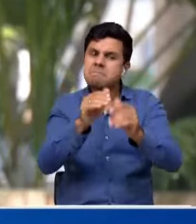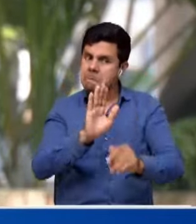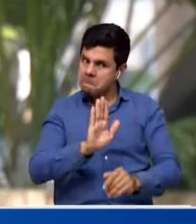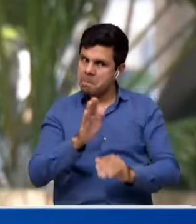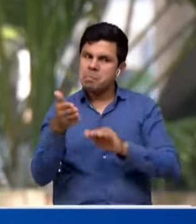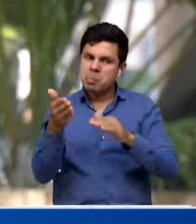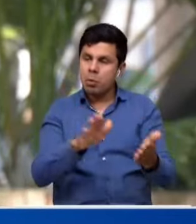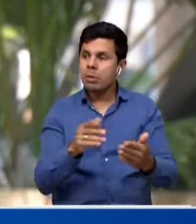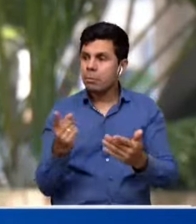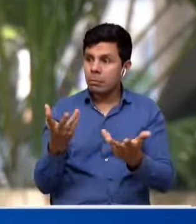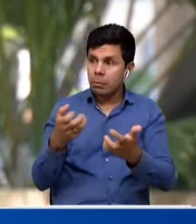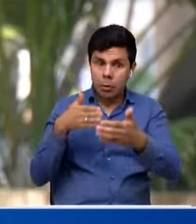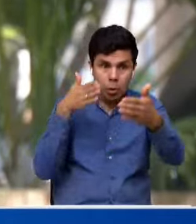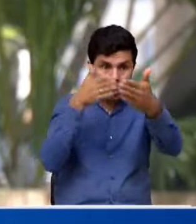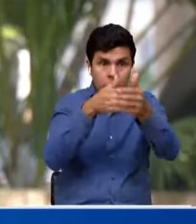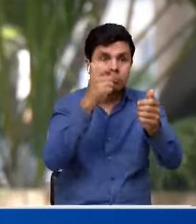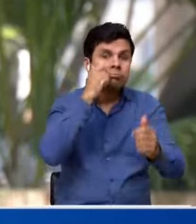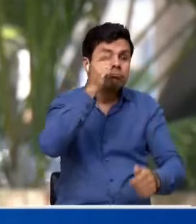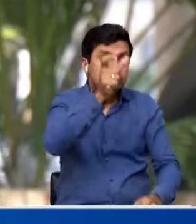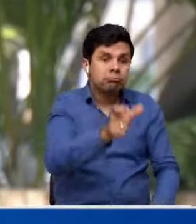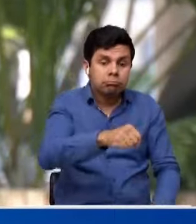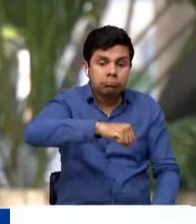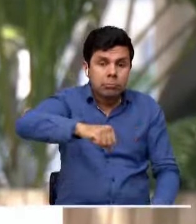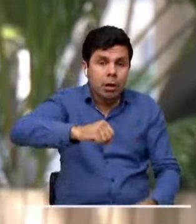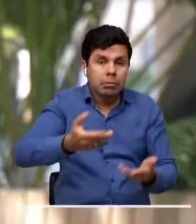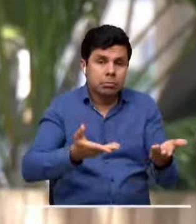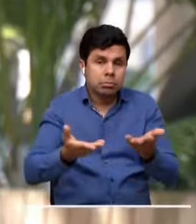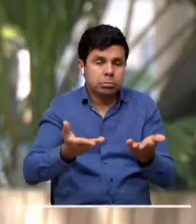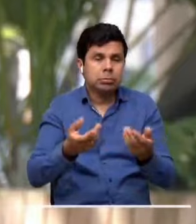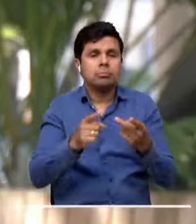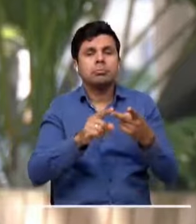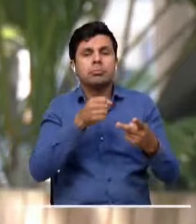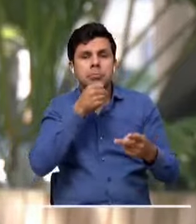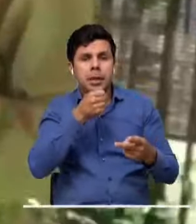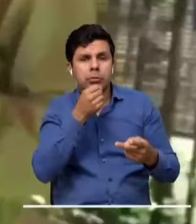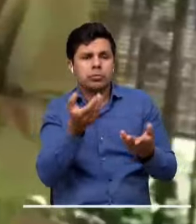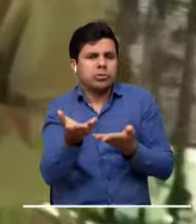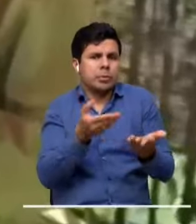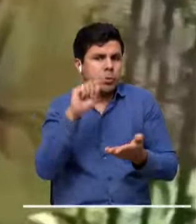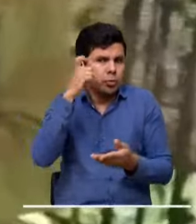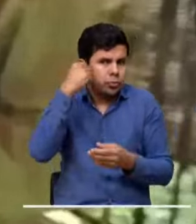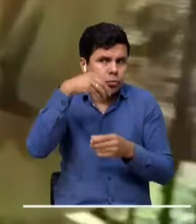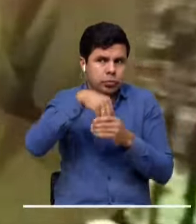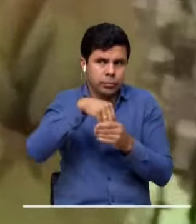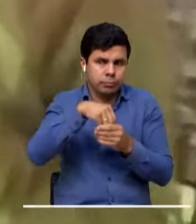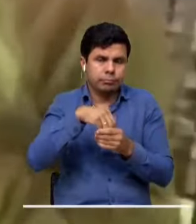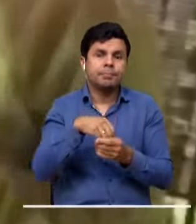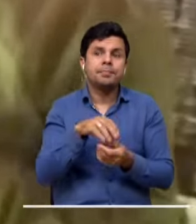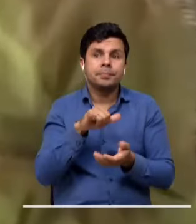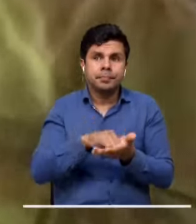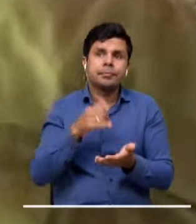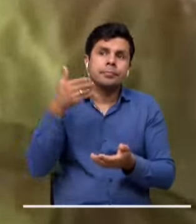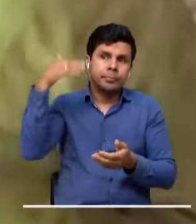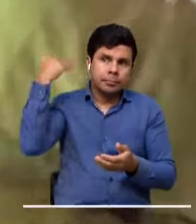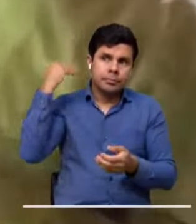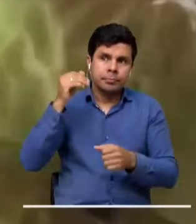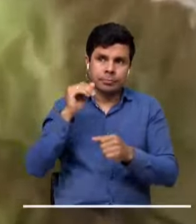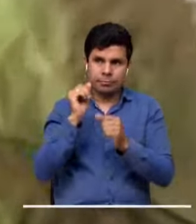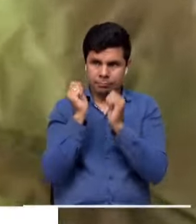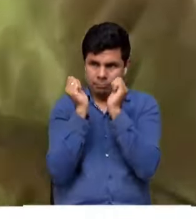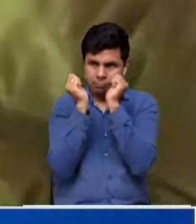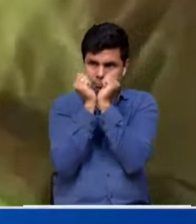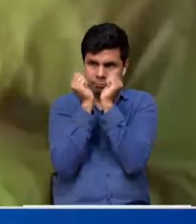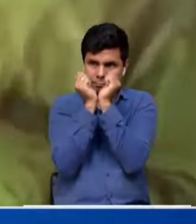amenaza contra defensor de derechos humanos, servidor público y periodistas. En mayo de este año, Censura amenazó de muerte